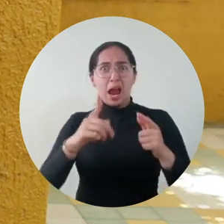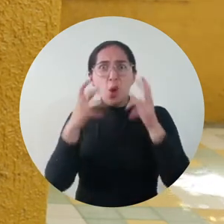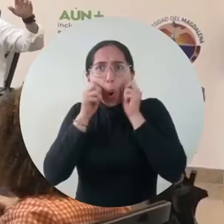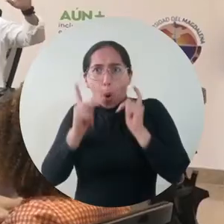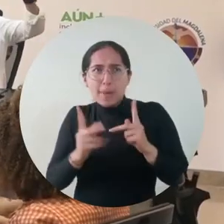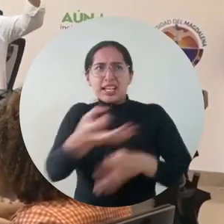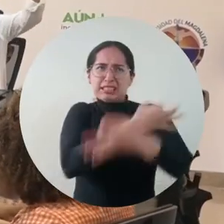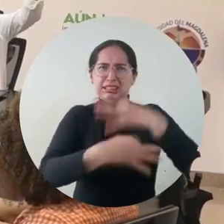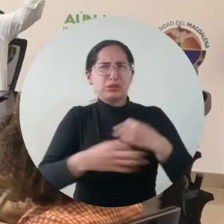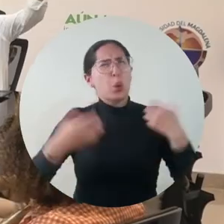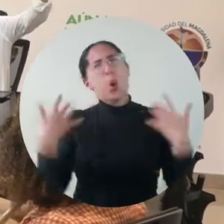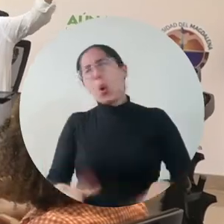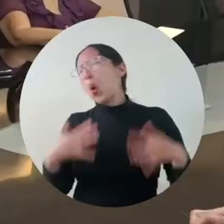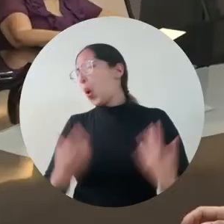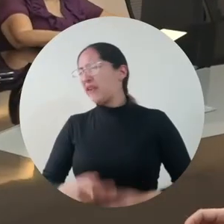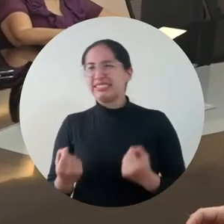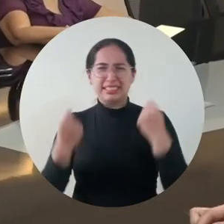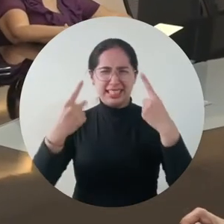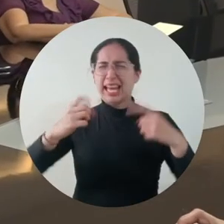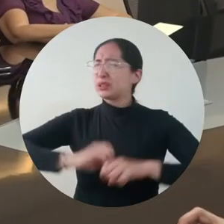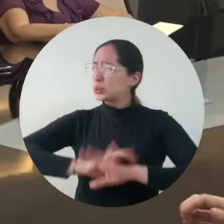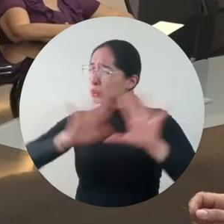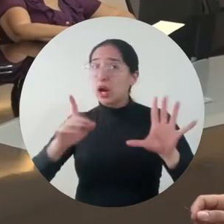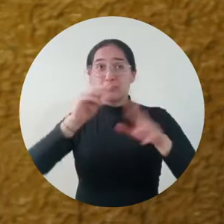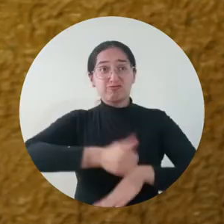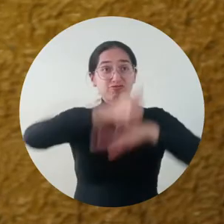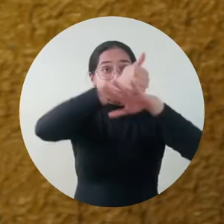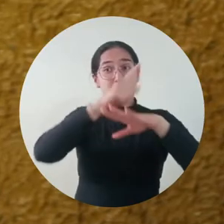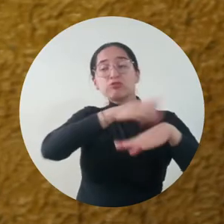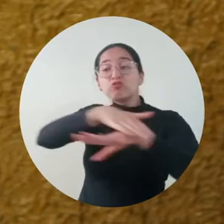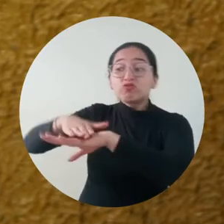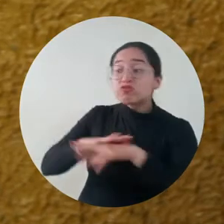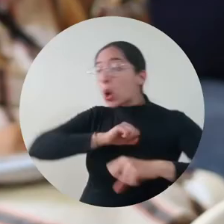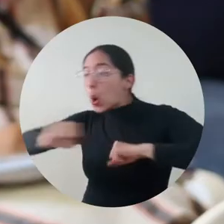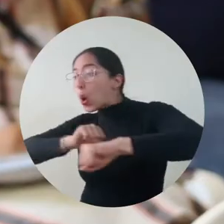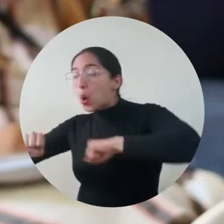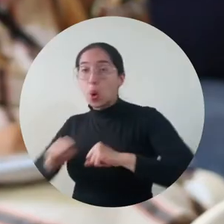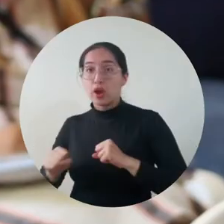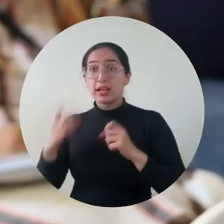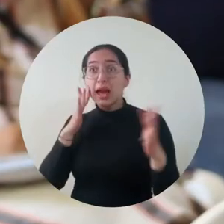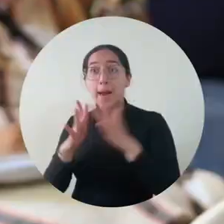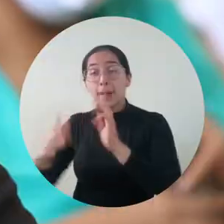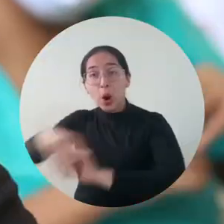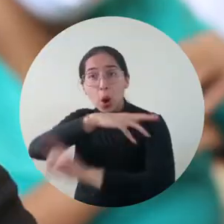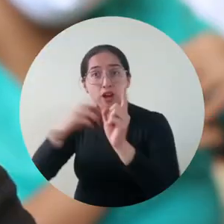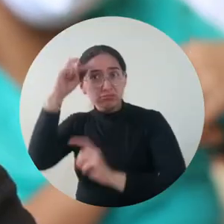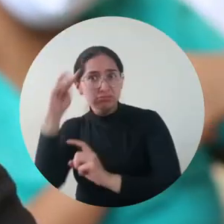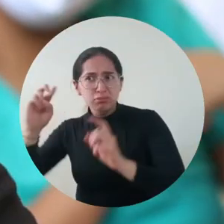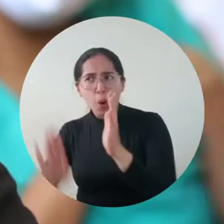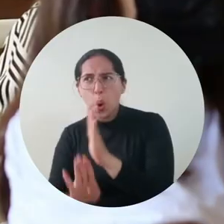humano, de una calidez humana muy grande. El rector ha movilizado todo su equipo. Y en el plano profesional ha